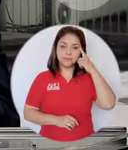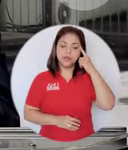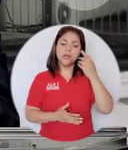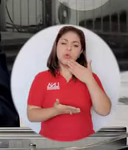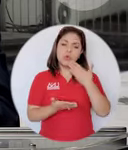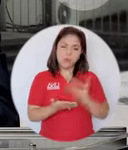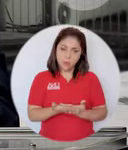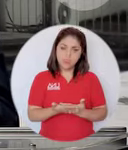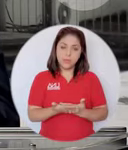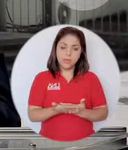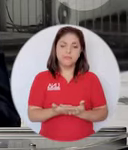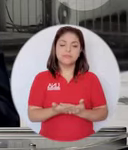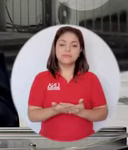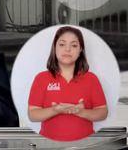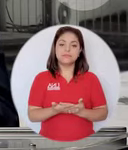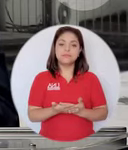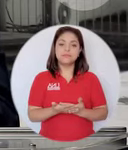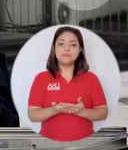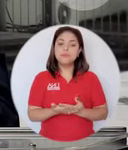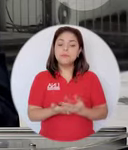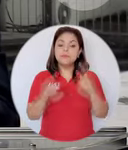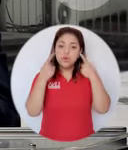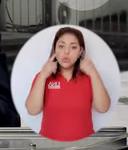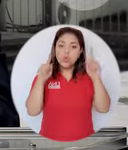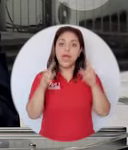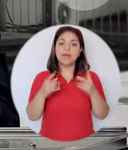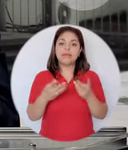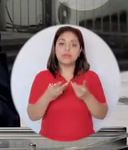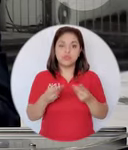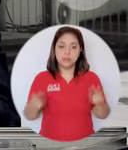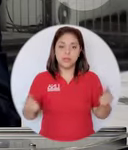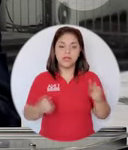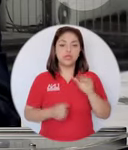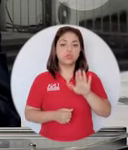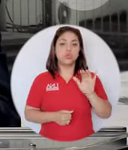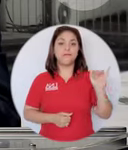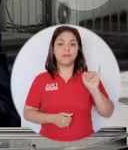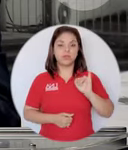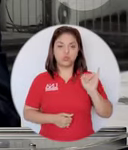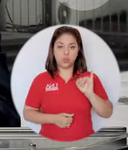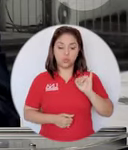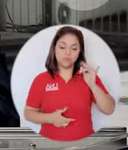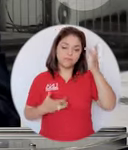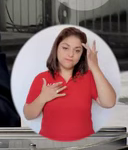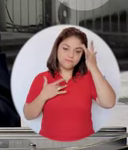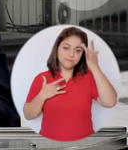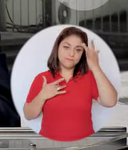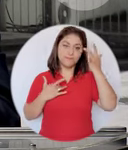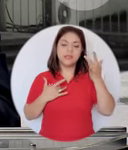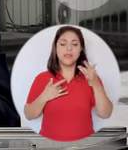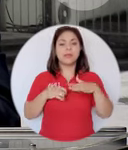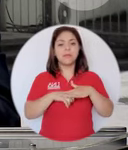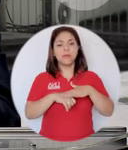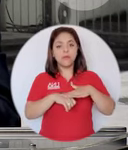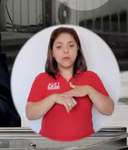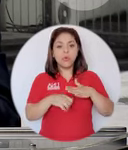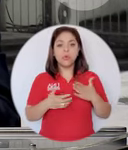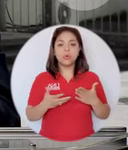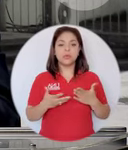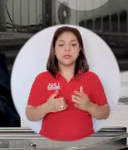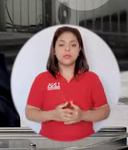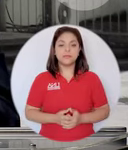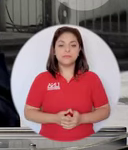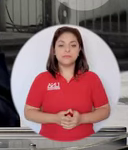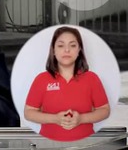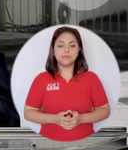vista adecuada para poder llevar a resolver el cuadro infeccioso. Que no sea una respuesta realmente